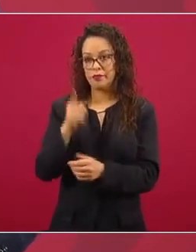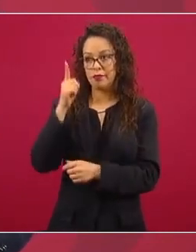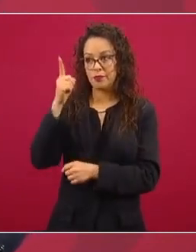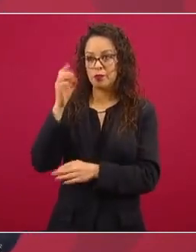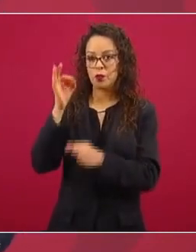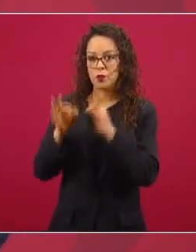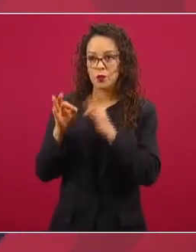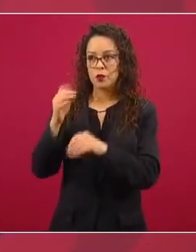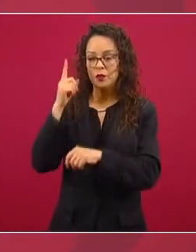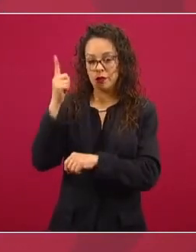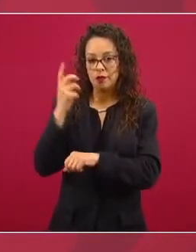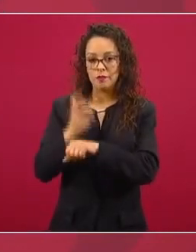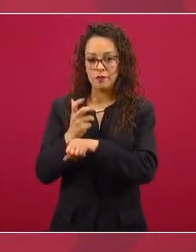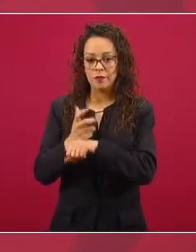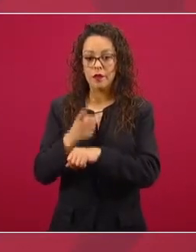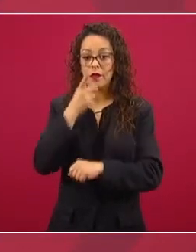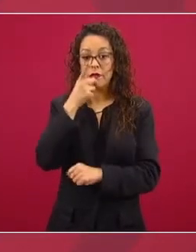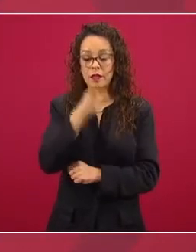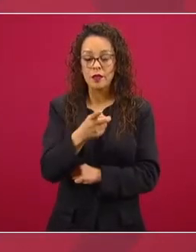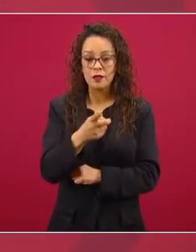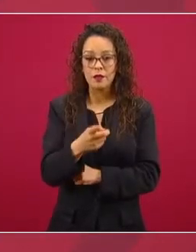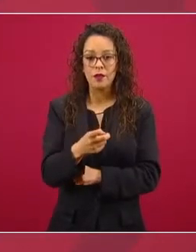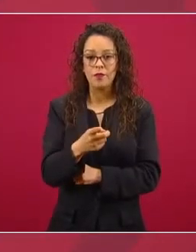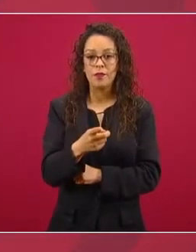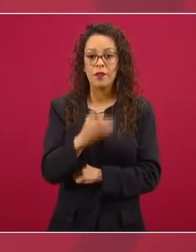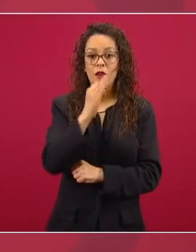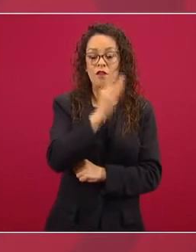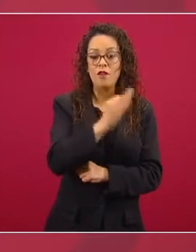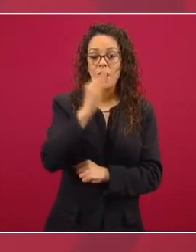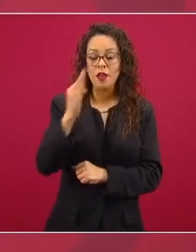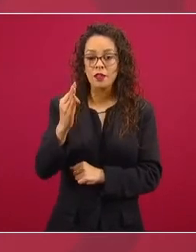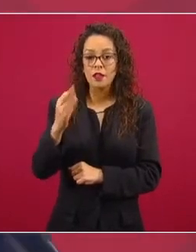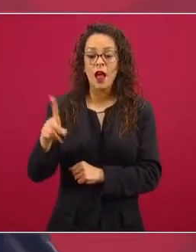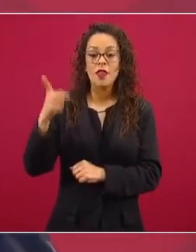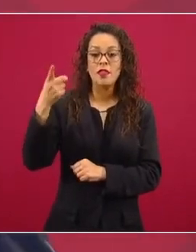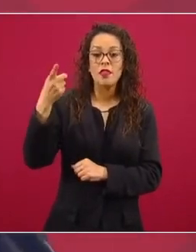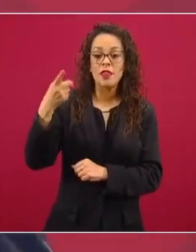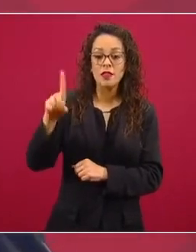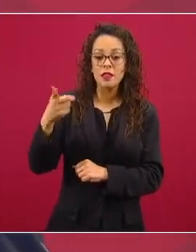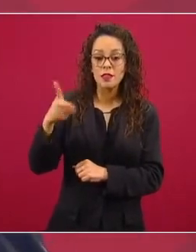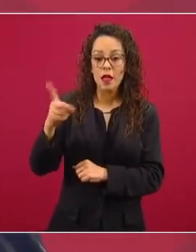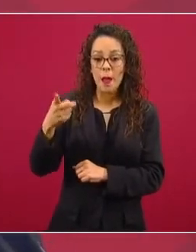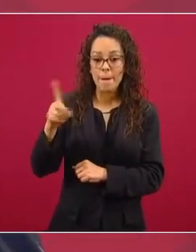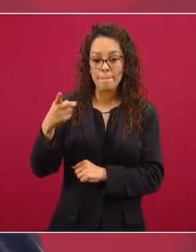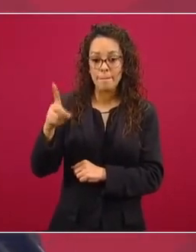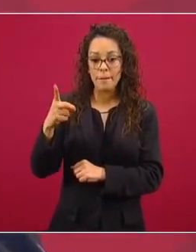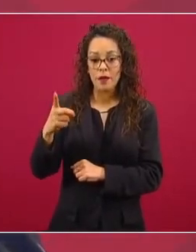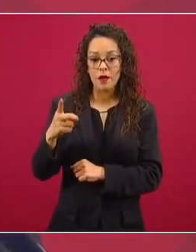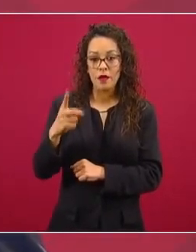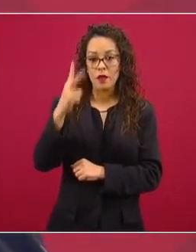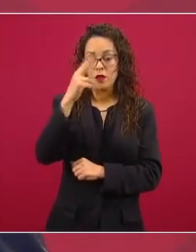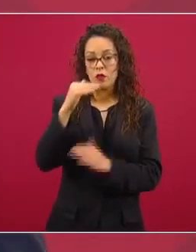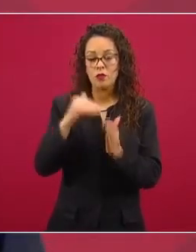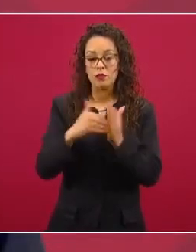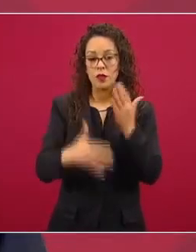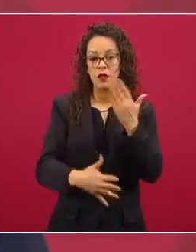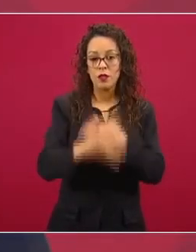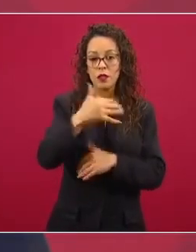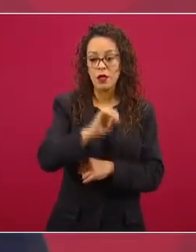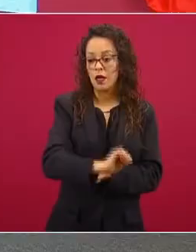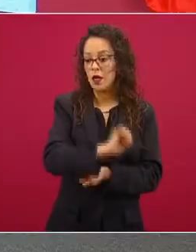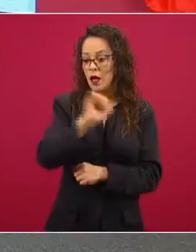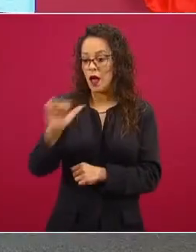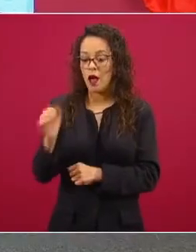Justicia, de diciembre del 15 a febrero del 17, es